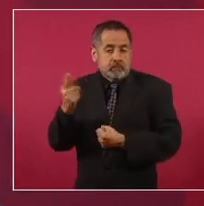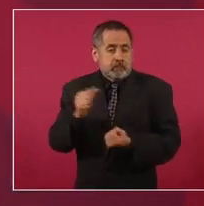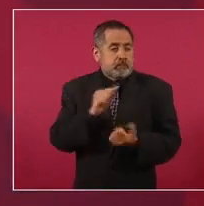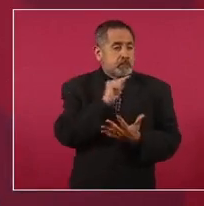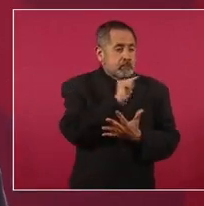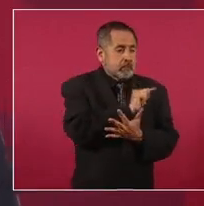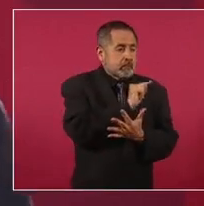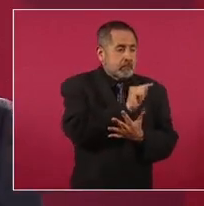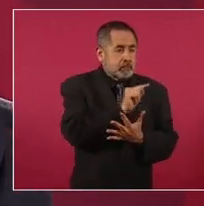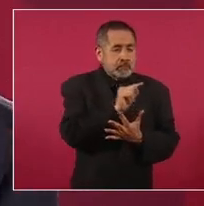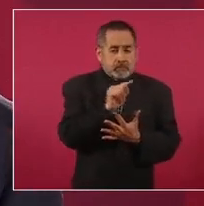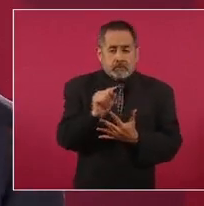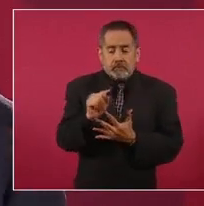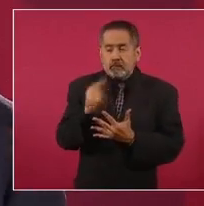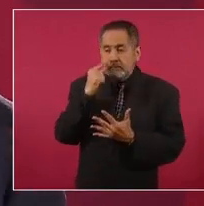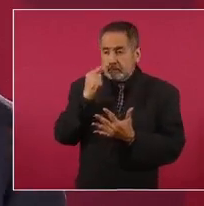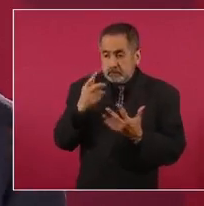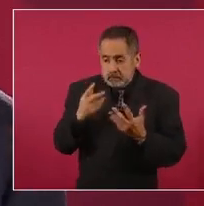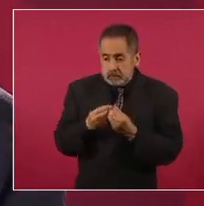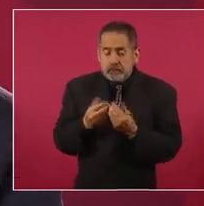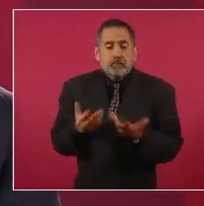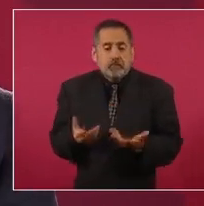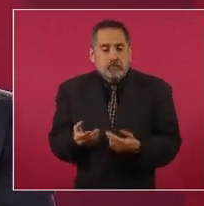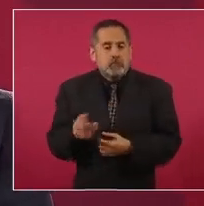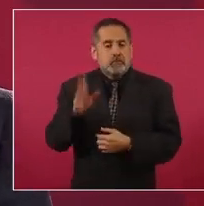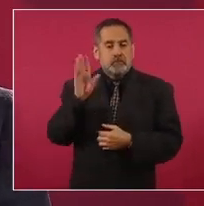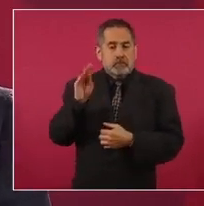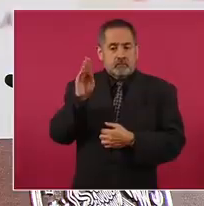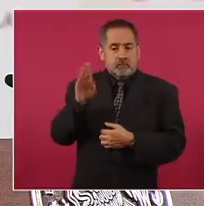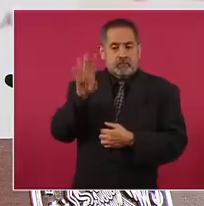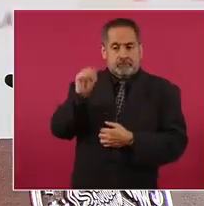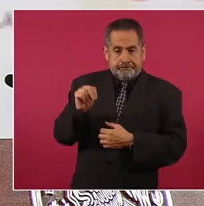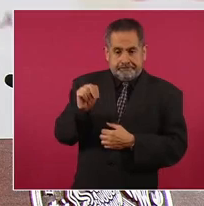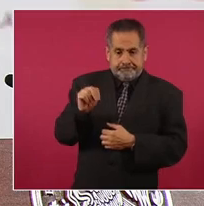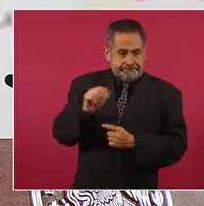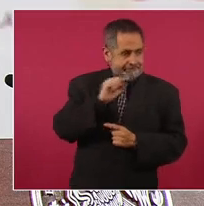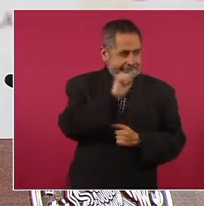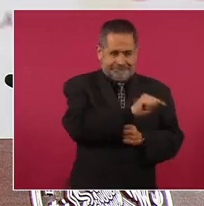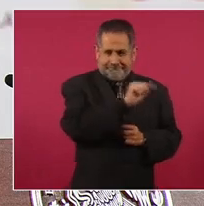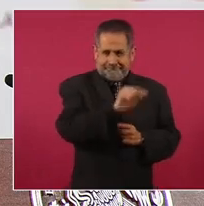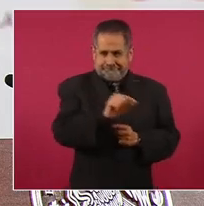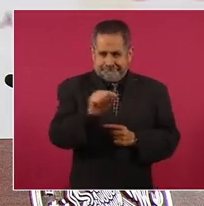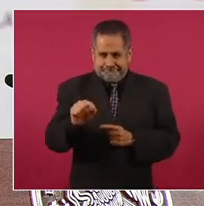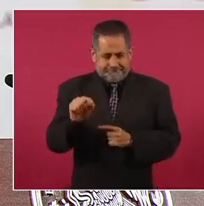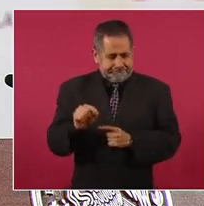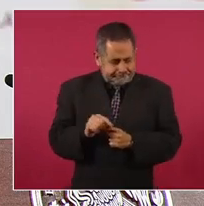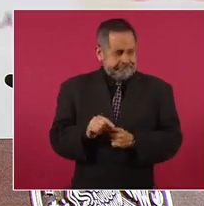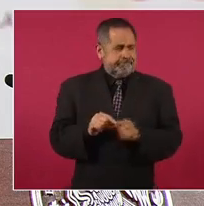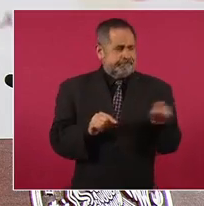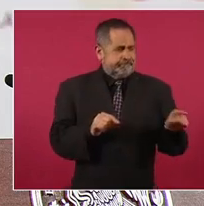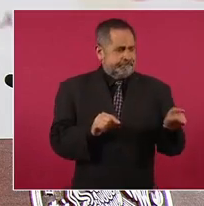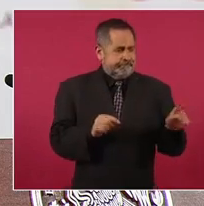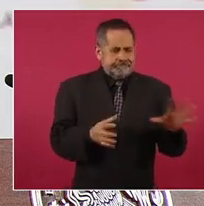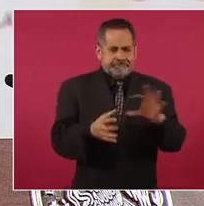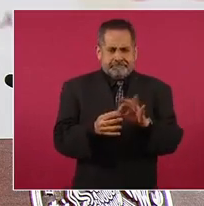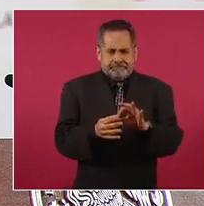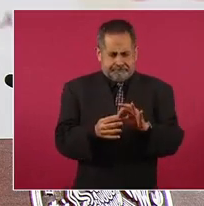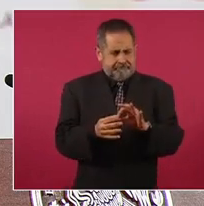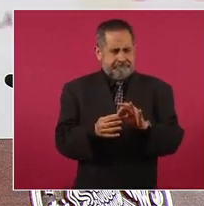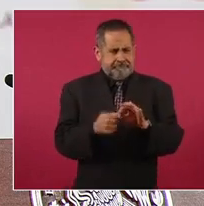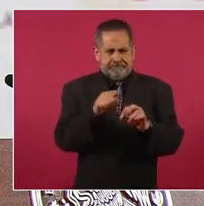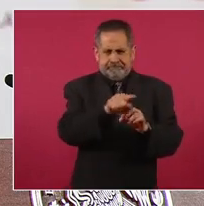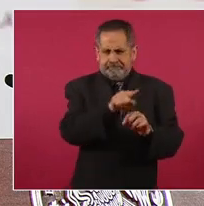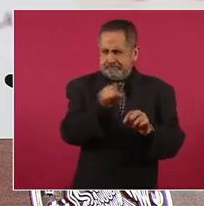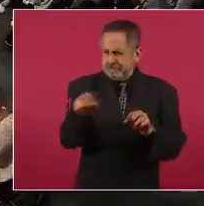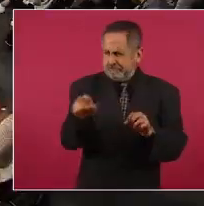154 eventos identificados, 99 tienen claras coincidencias con otros indicadores y